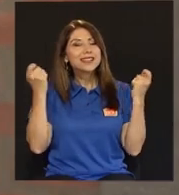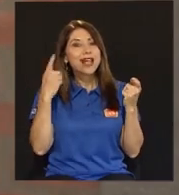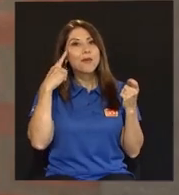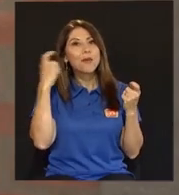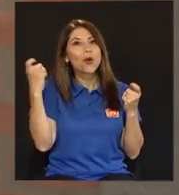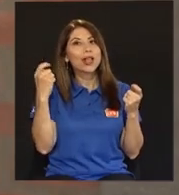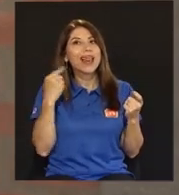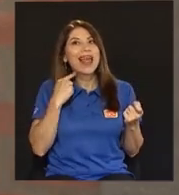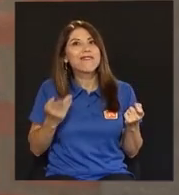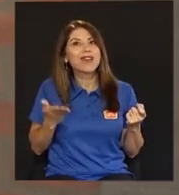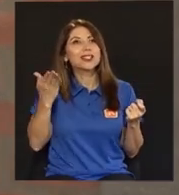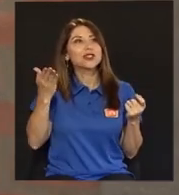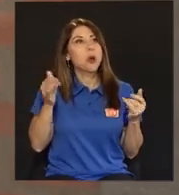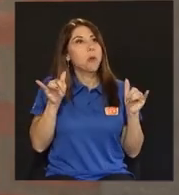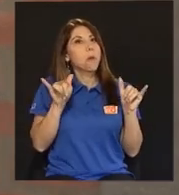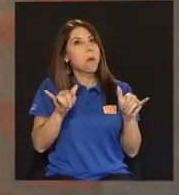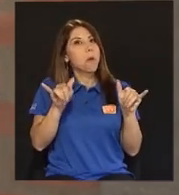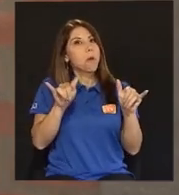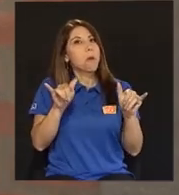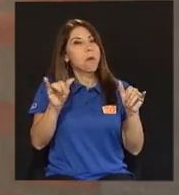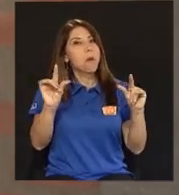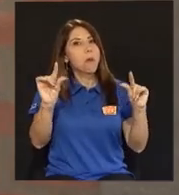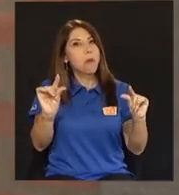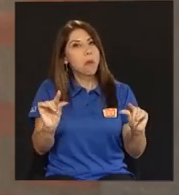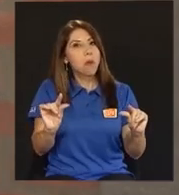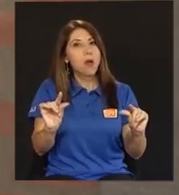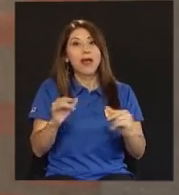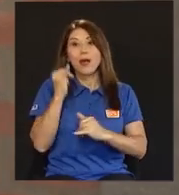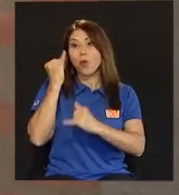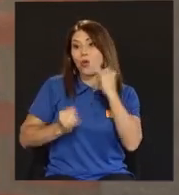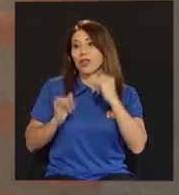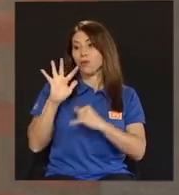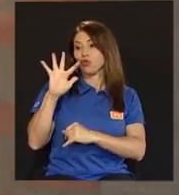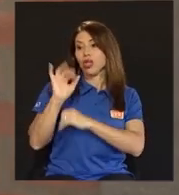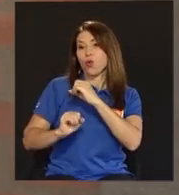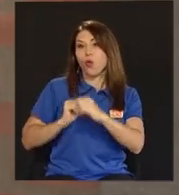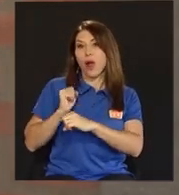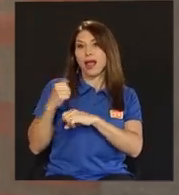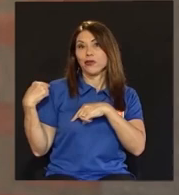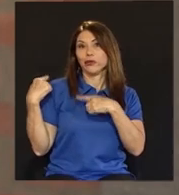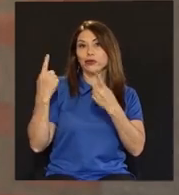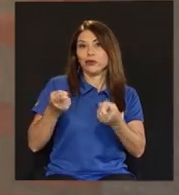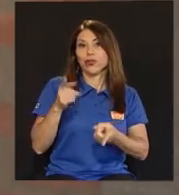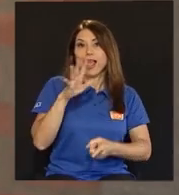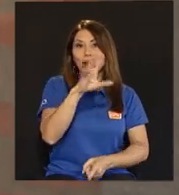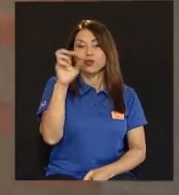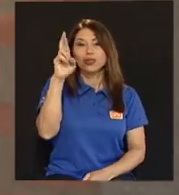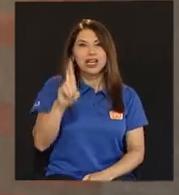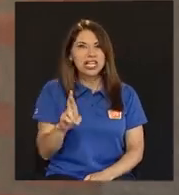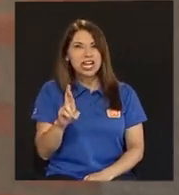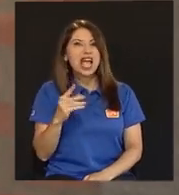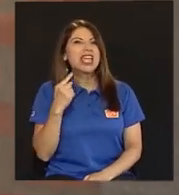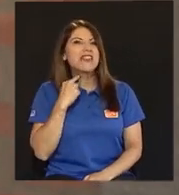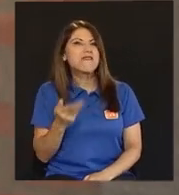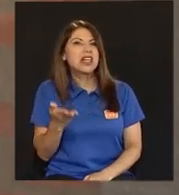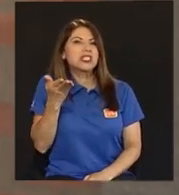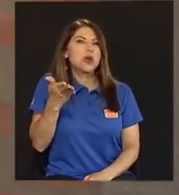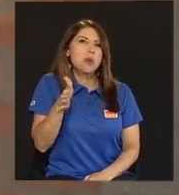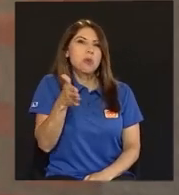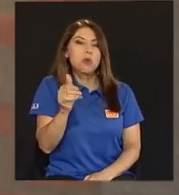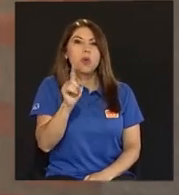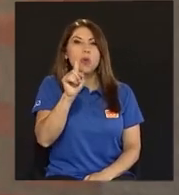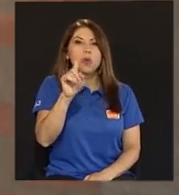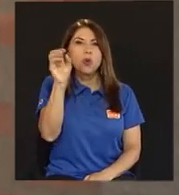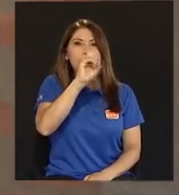años, digamos en los últimos 5 años en promedio debe haber andado por ahí del 1%, no importa el